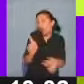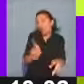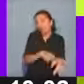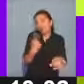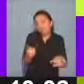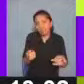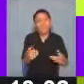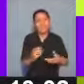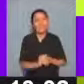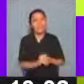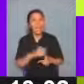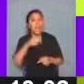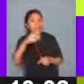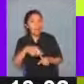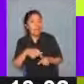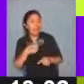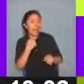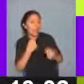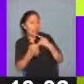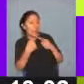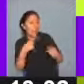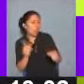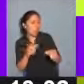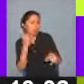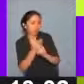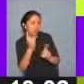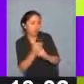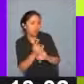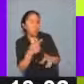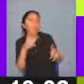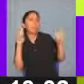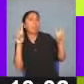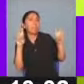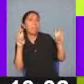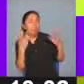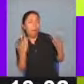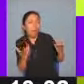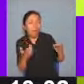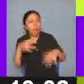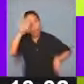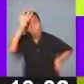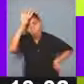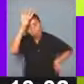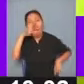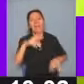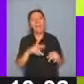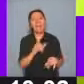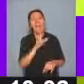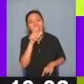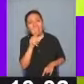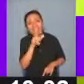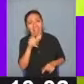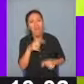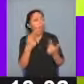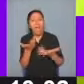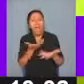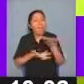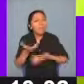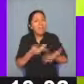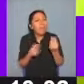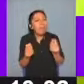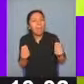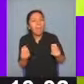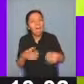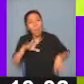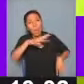brindan bueno acá las preguntas frecuentes el tema de Eh bueno mahuaca tilcara las actividades que se pueden realizar purma marca